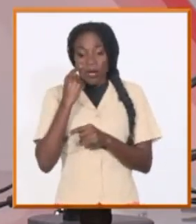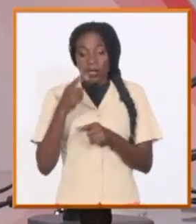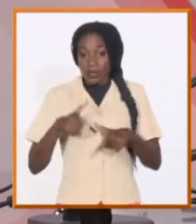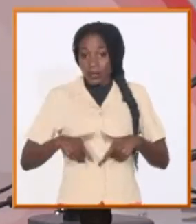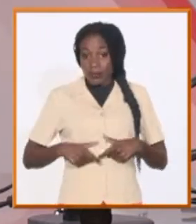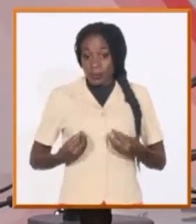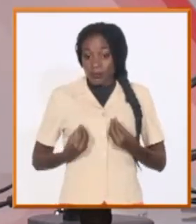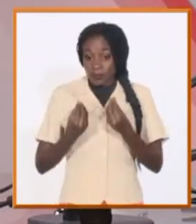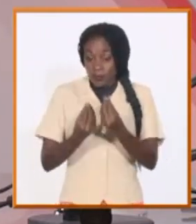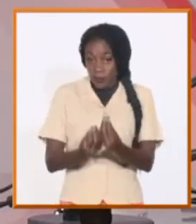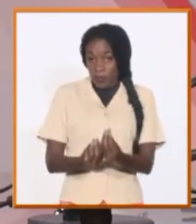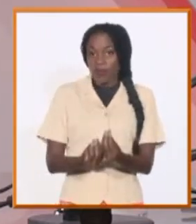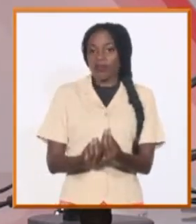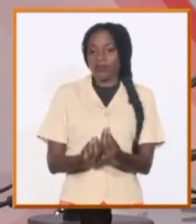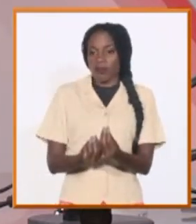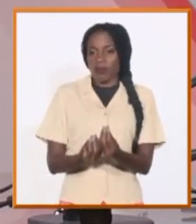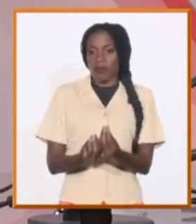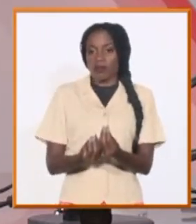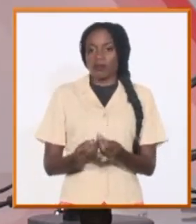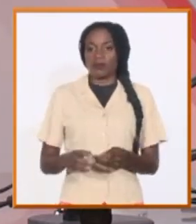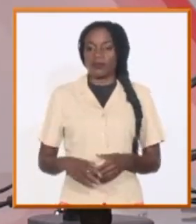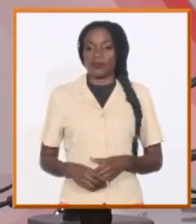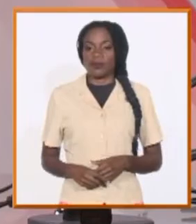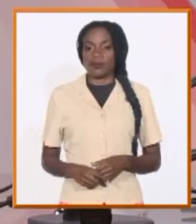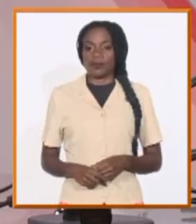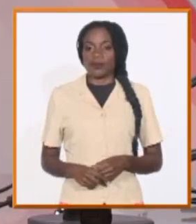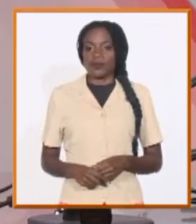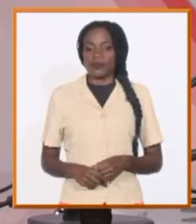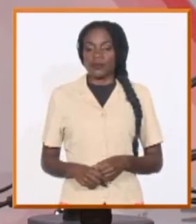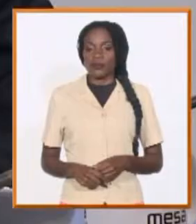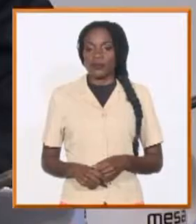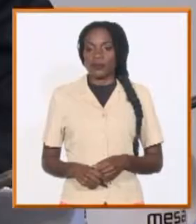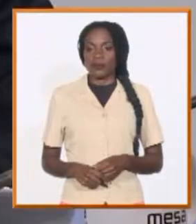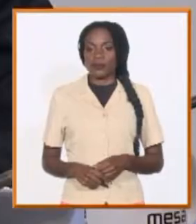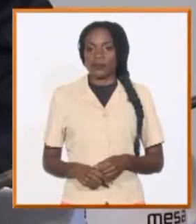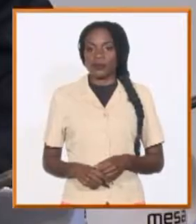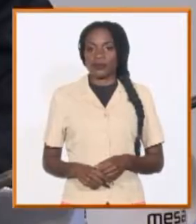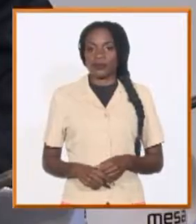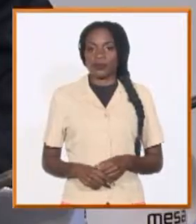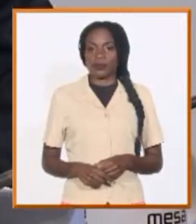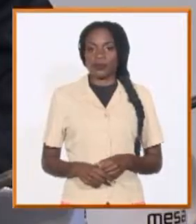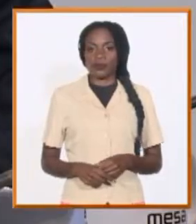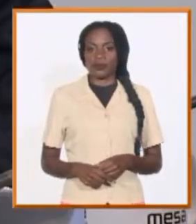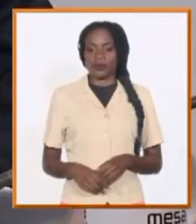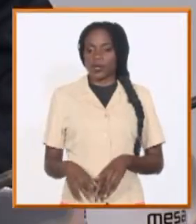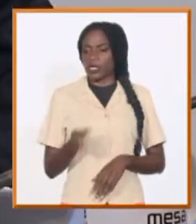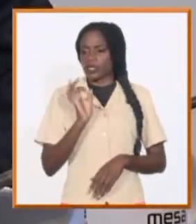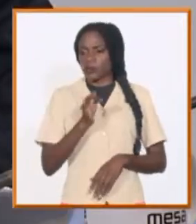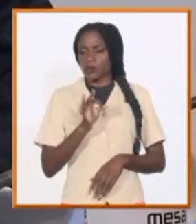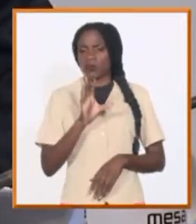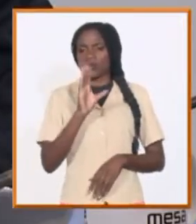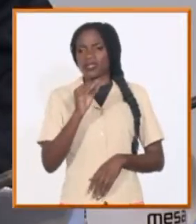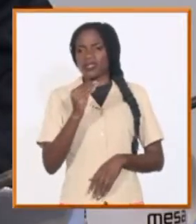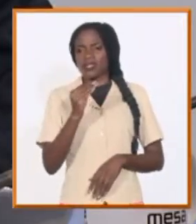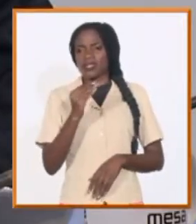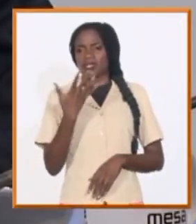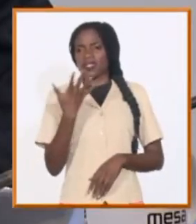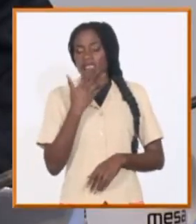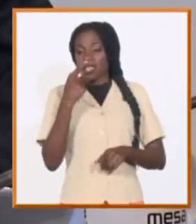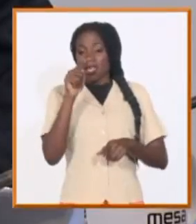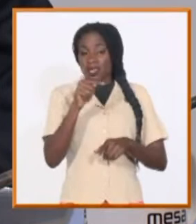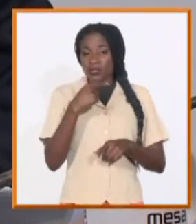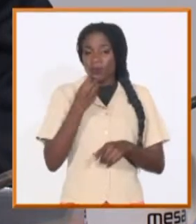que se obtuvieron en estos Juegos Panamericanos. Así es, y vale destacar también que esto se